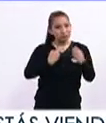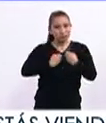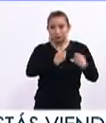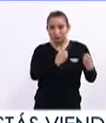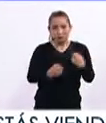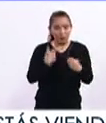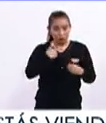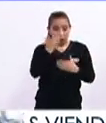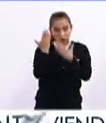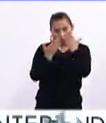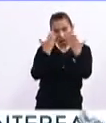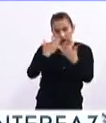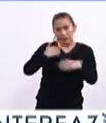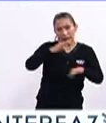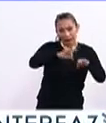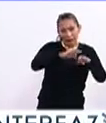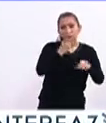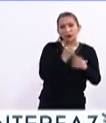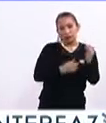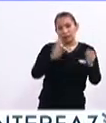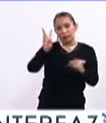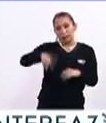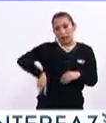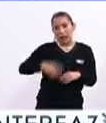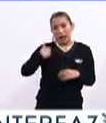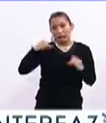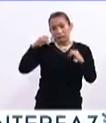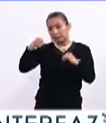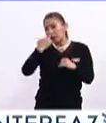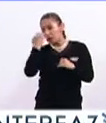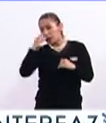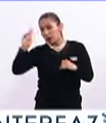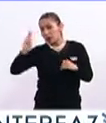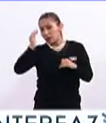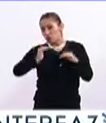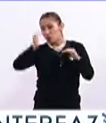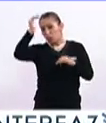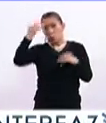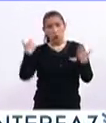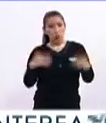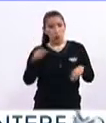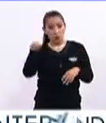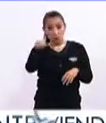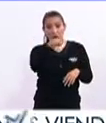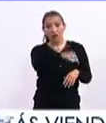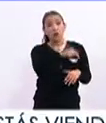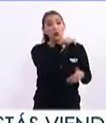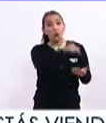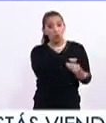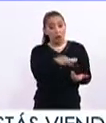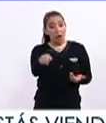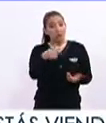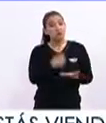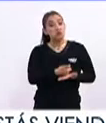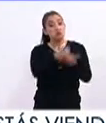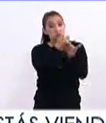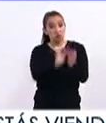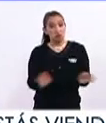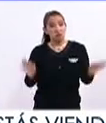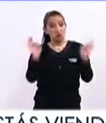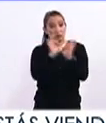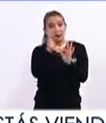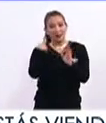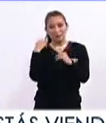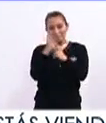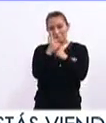trabajando a lo largo de mi carrera. Sin embargo, sí reconozco que las instituciones de educación superior son pues centros muy importantes